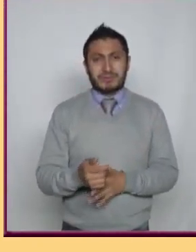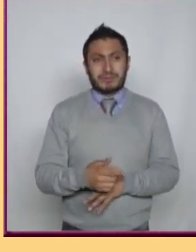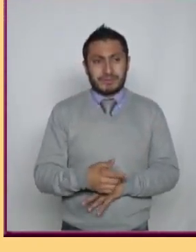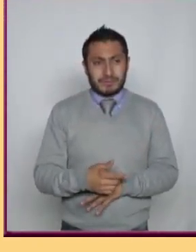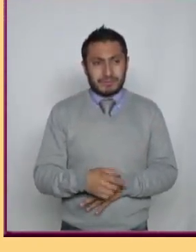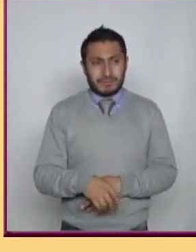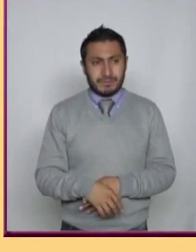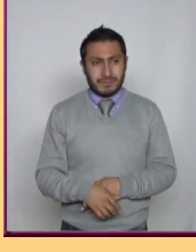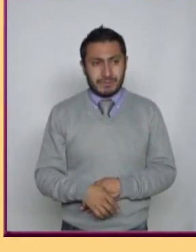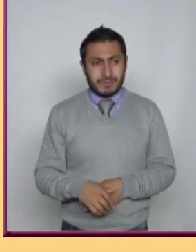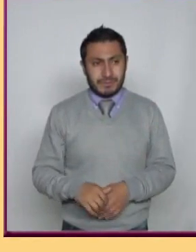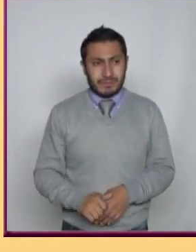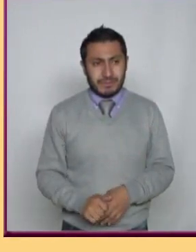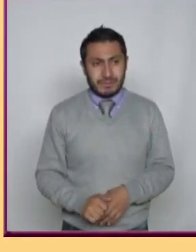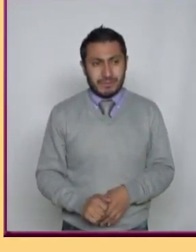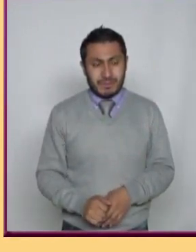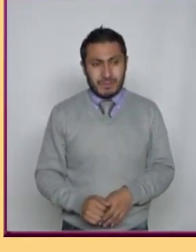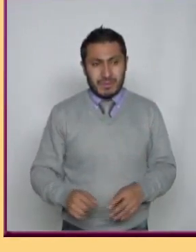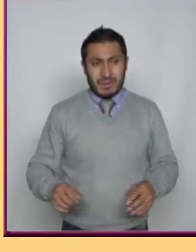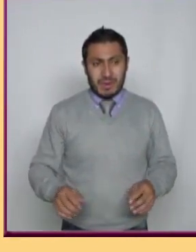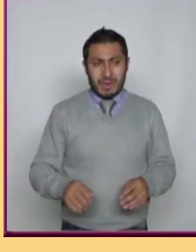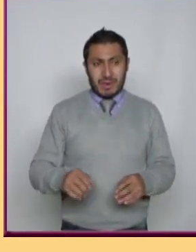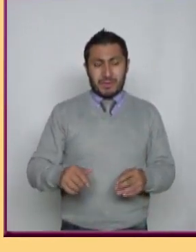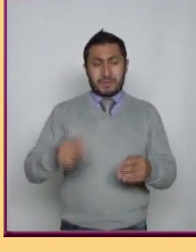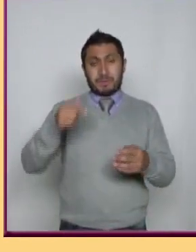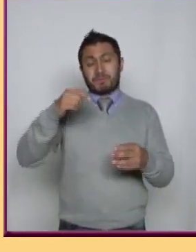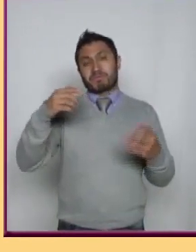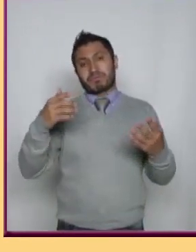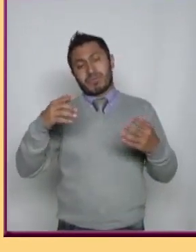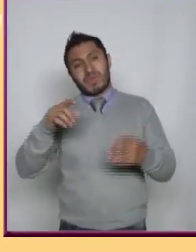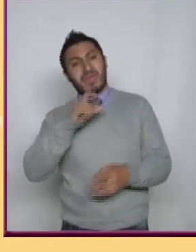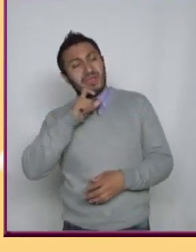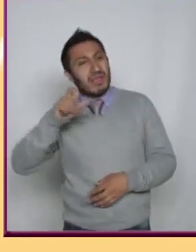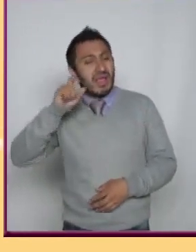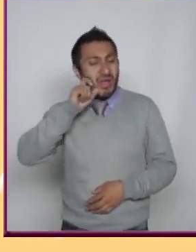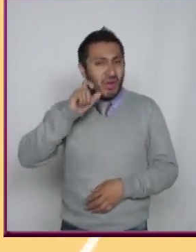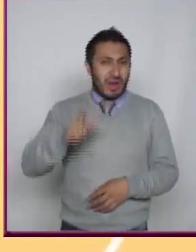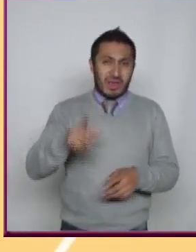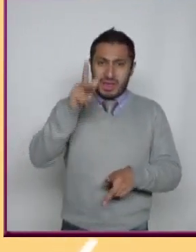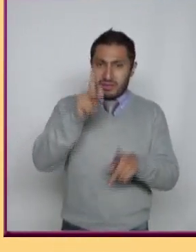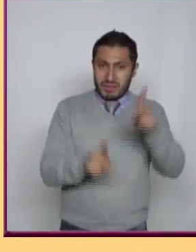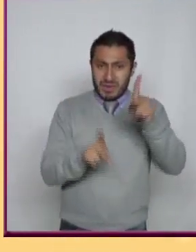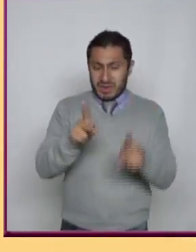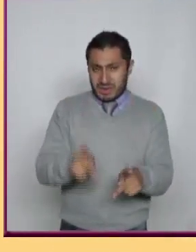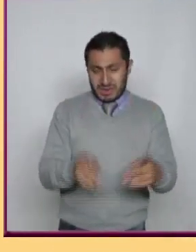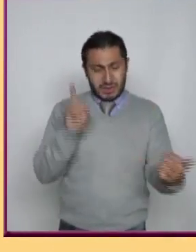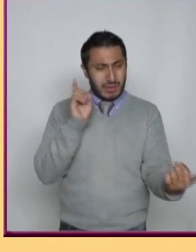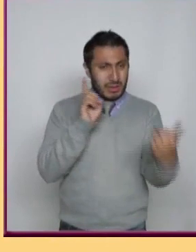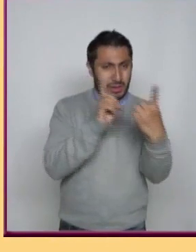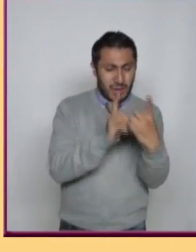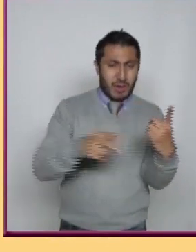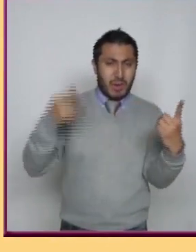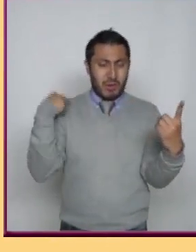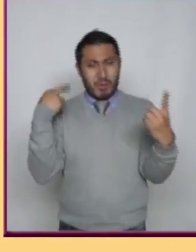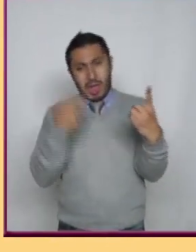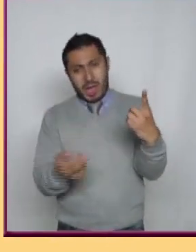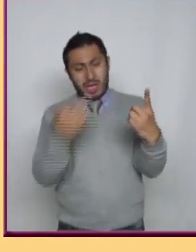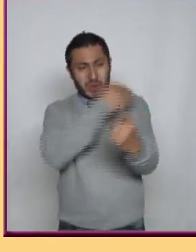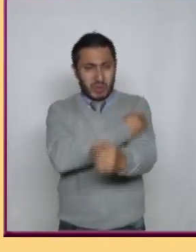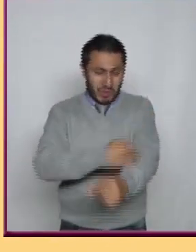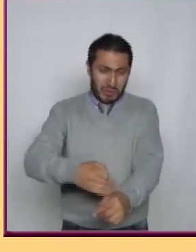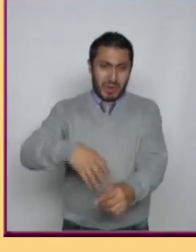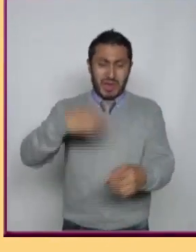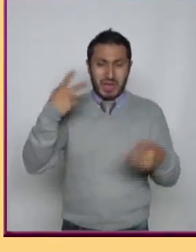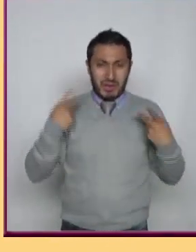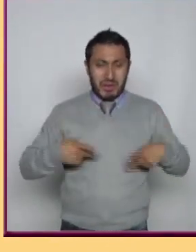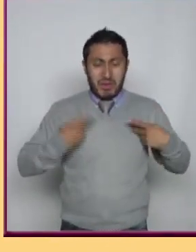Habla de la sexualidad de forma clara y verídica con maestros, familiares de confianza o con el personal de salud de tu